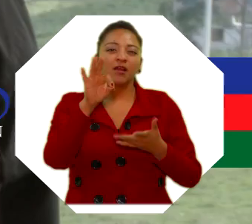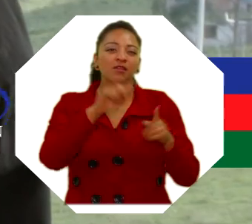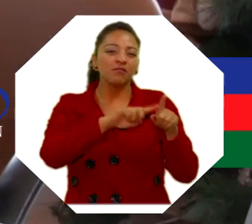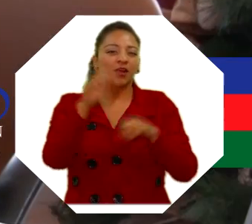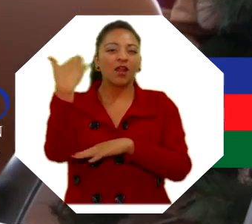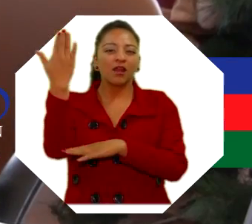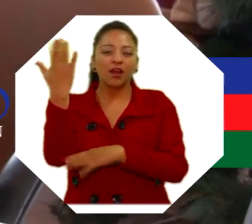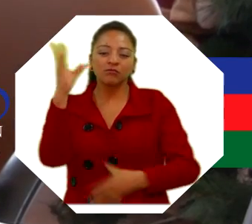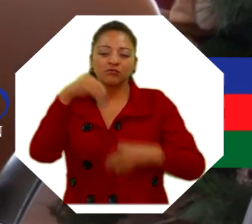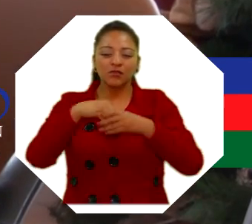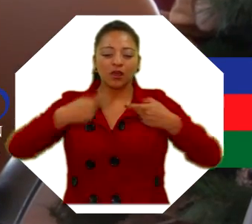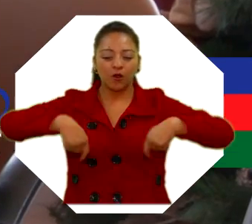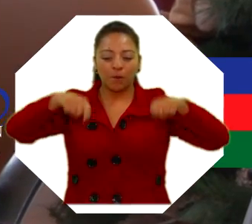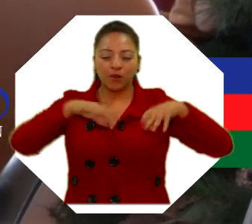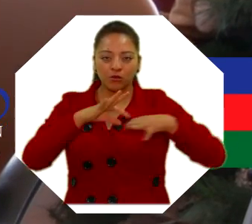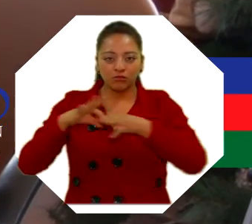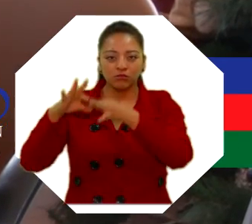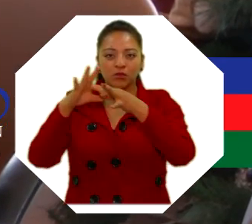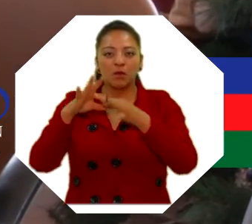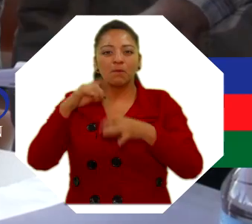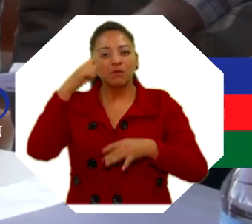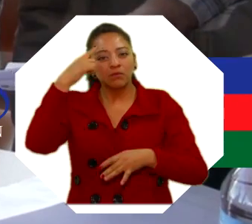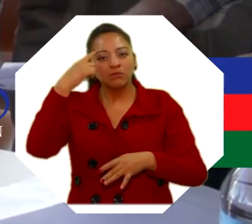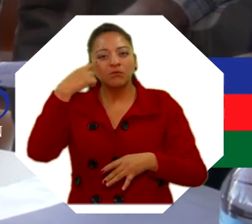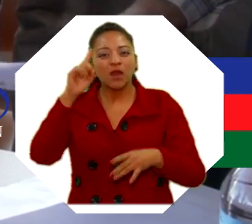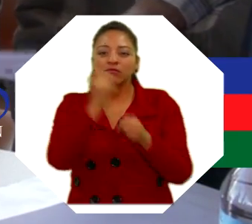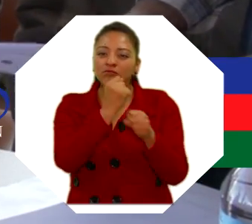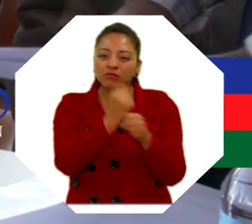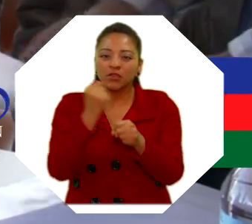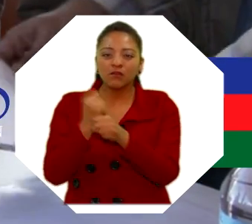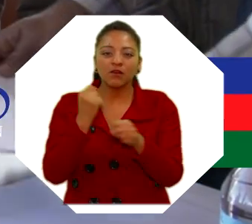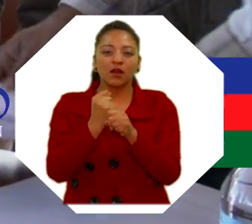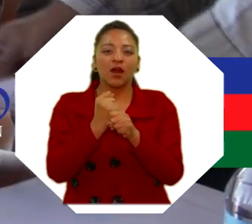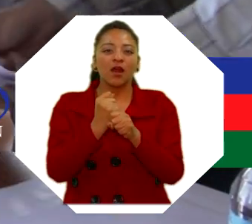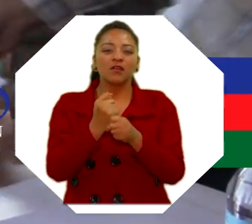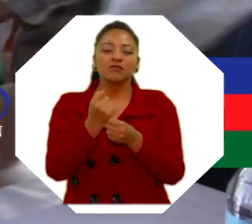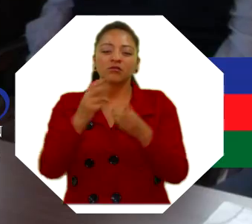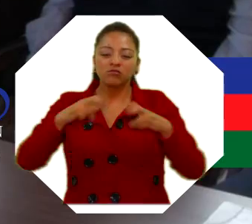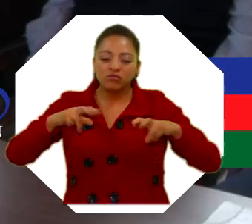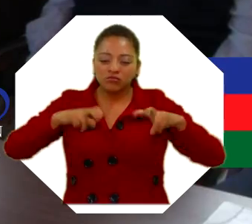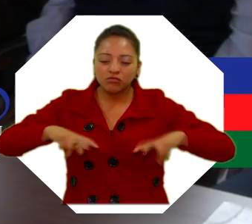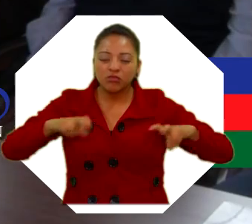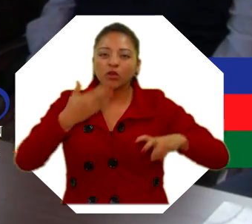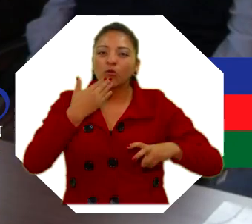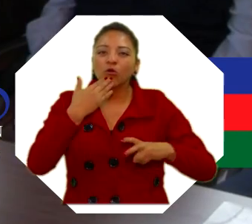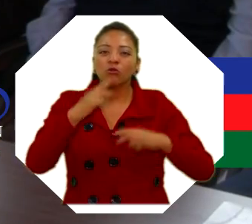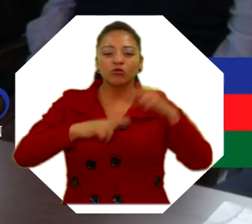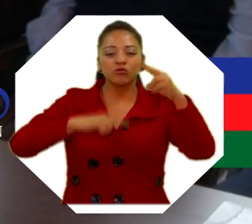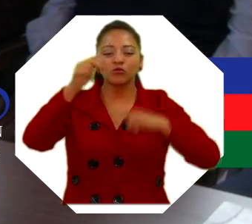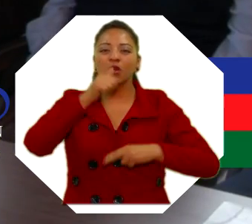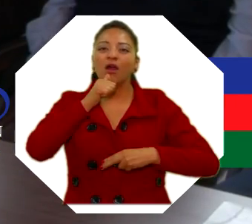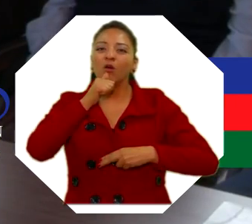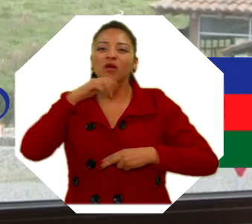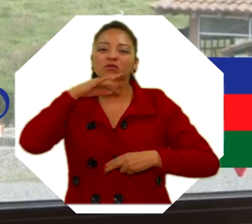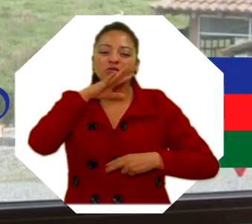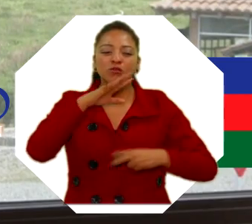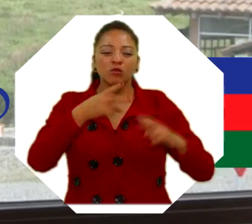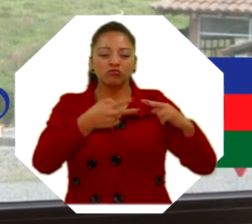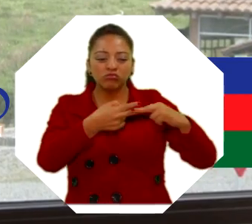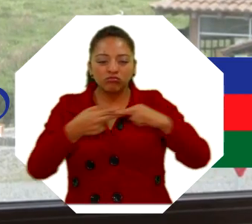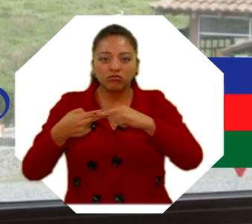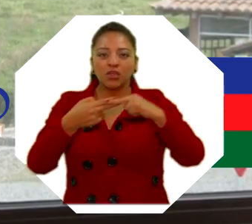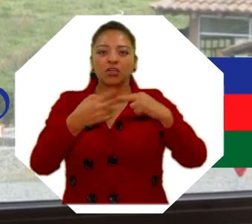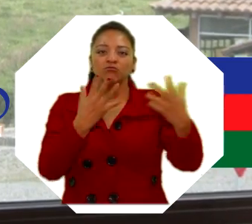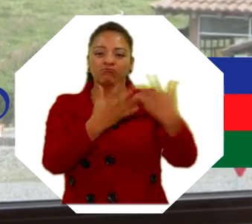Pedro Moncayo, firmaron un convenio tripartito para realizar los estudios previos a la construcción del sistema de alcantarillado que encauzará las